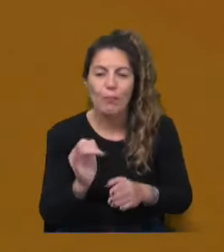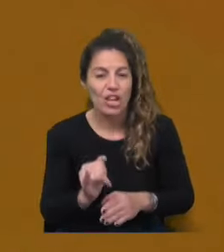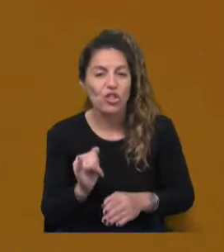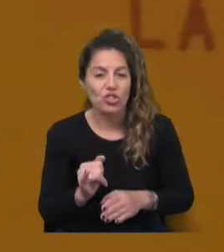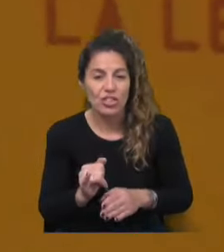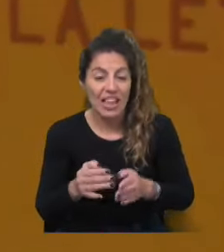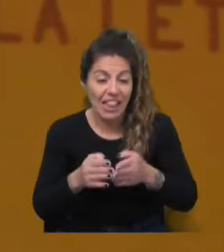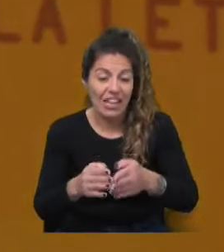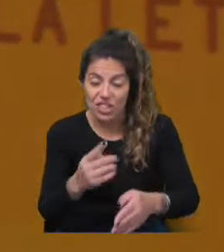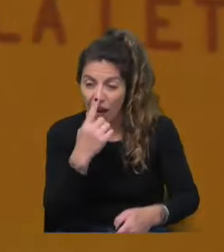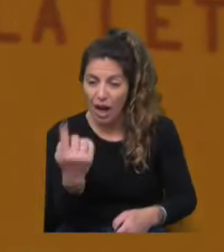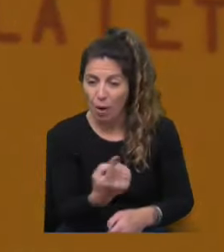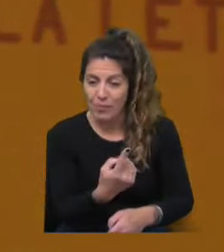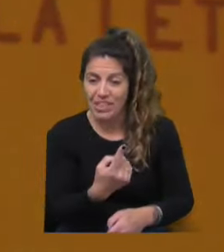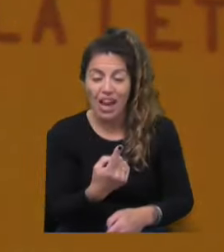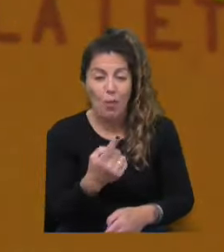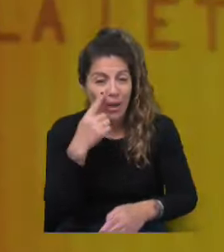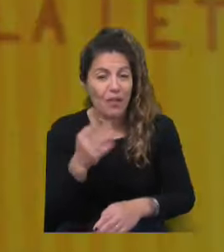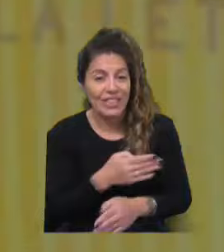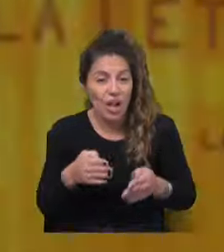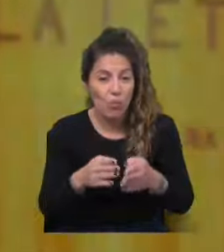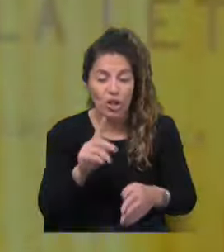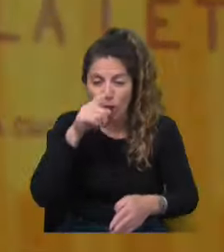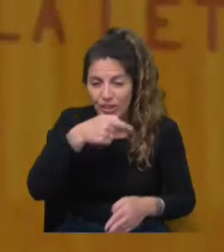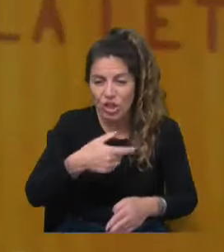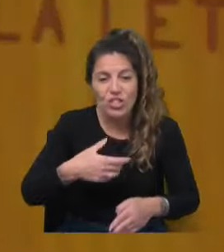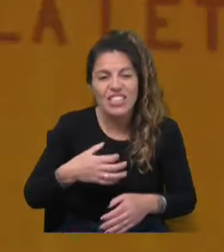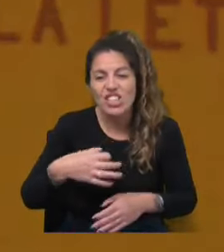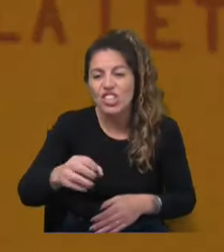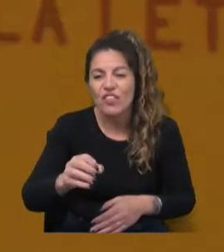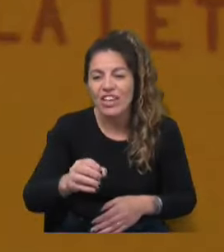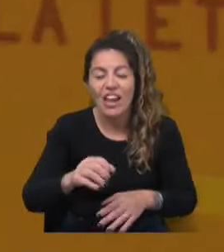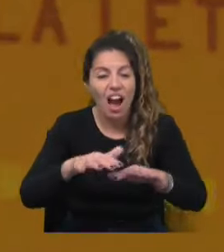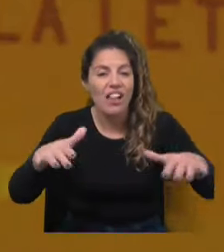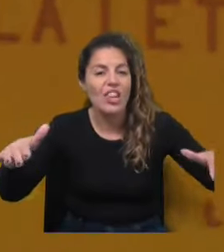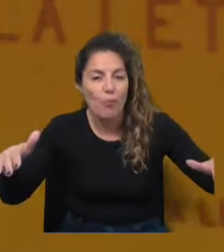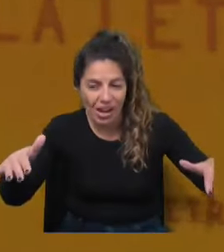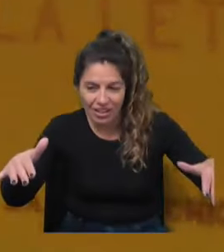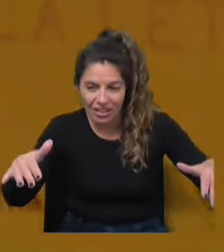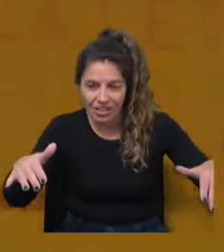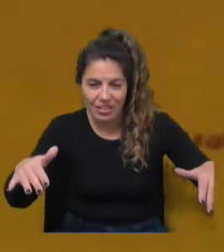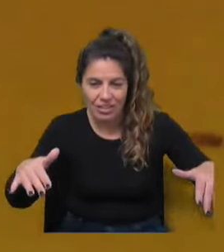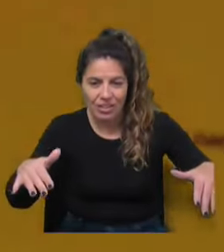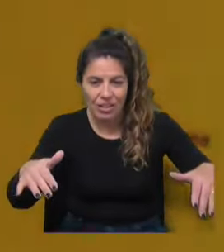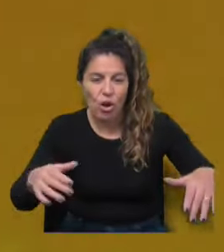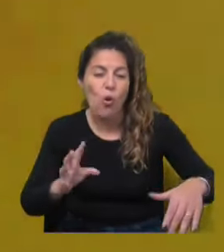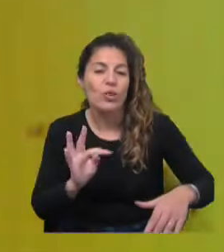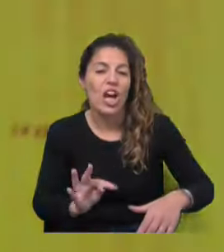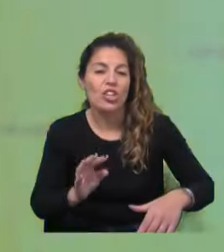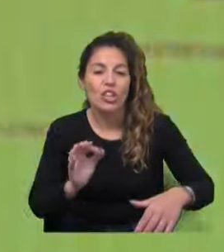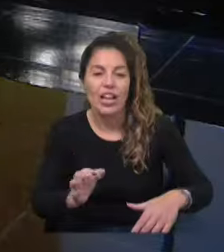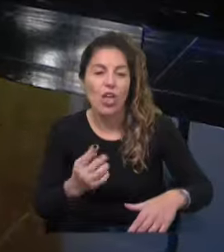de lanchas rápidas que, en vez de para evitar el puerto de Montevideo, se lleven a alta mar, ¿no? Una tonelada, dos